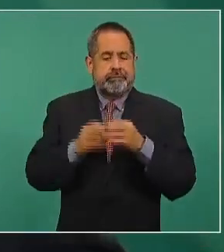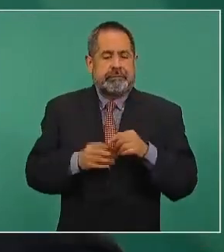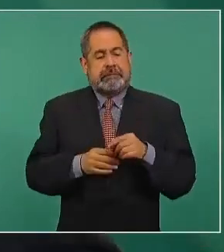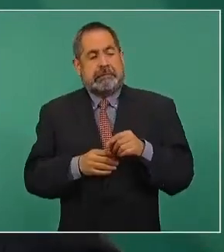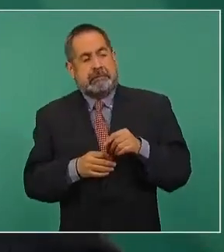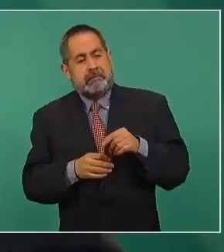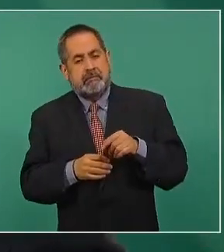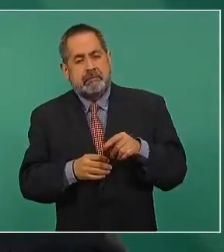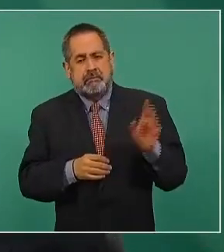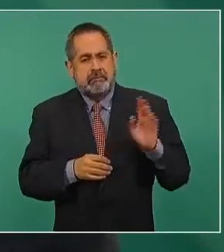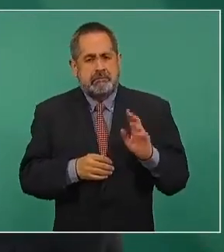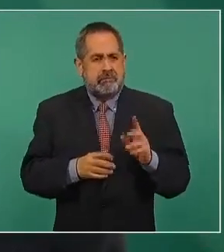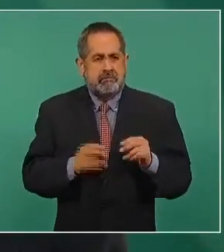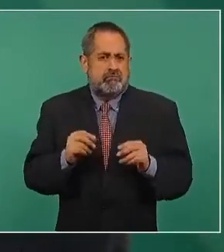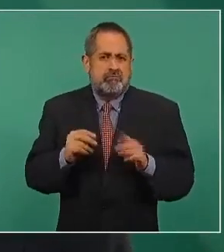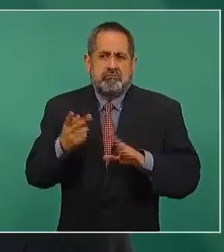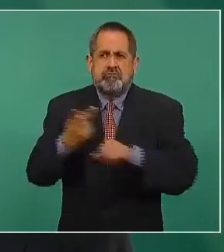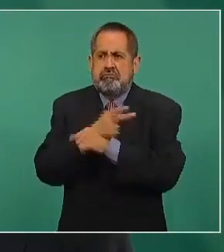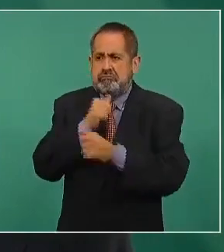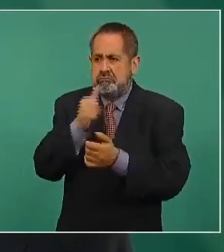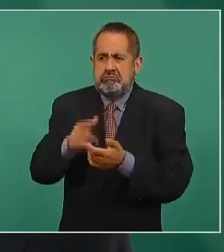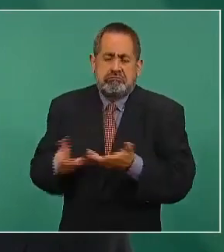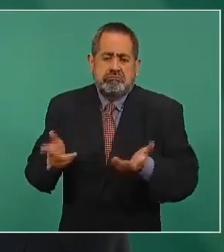no afecta en nada.